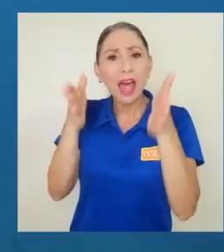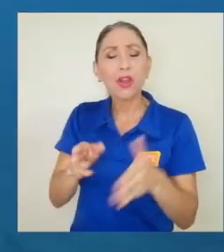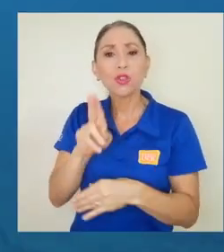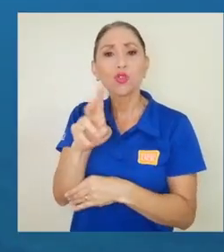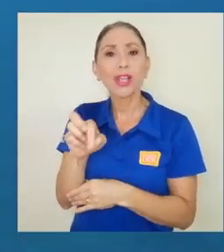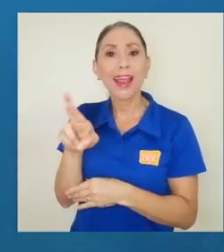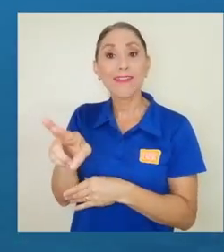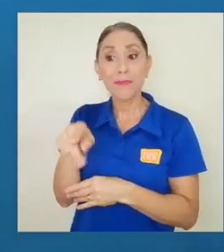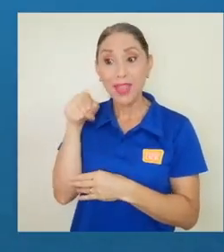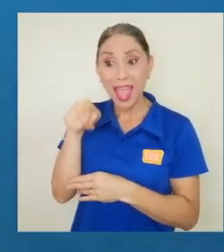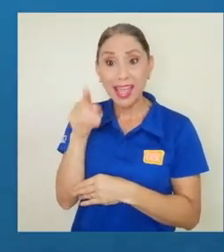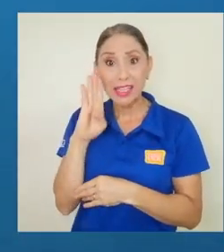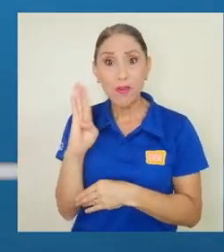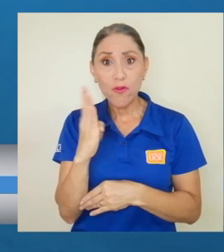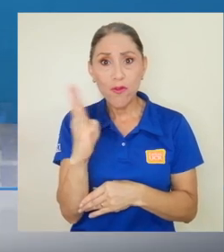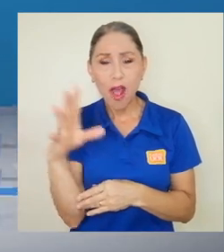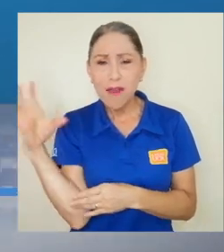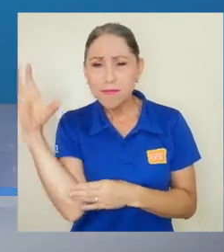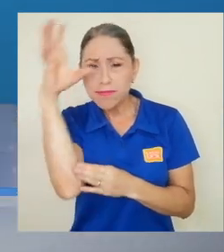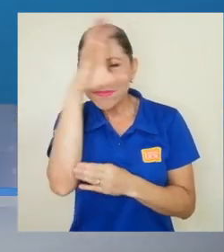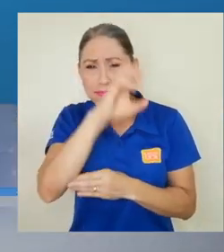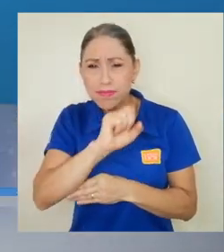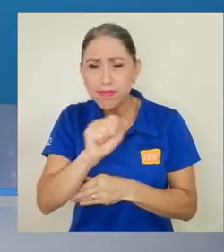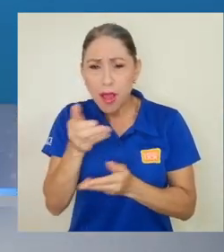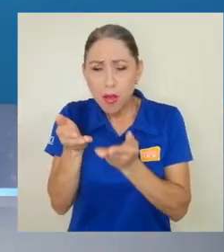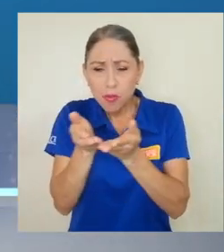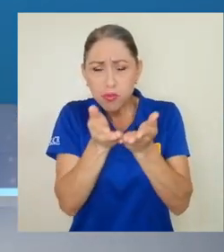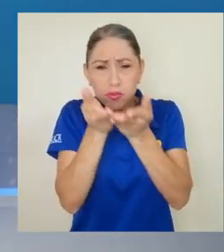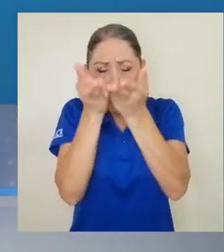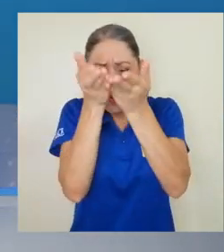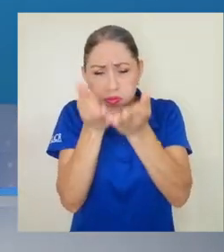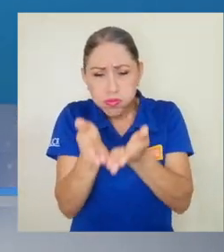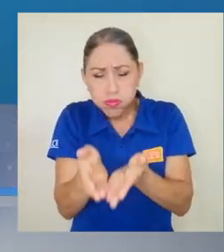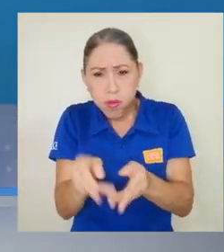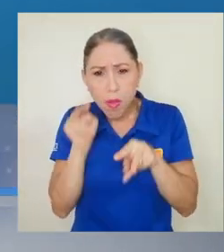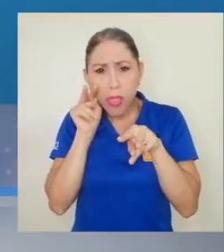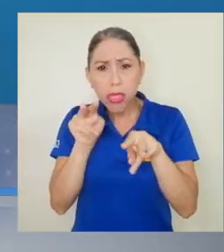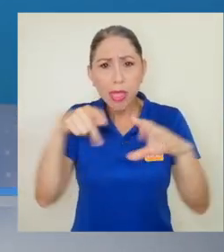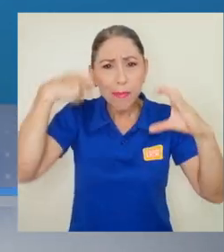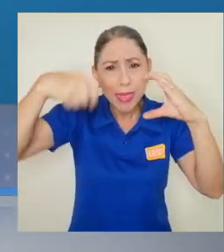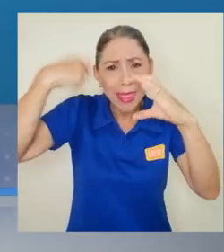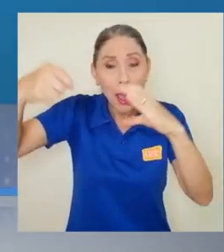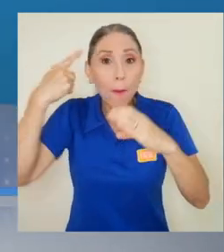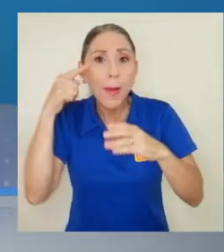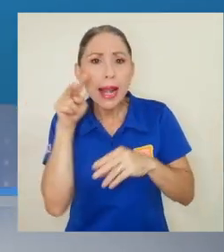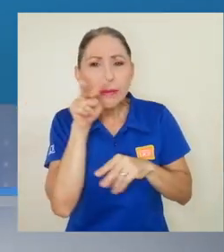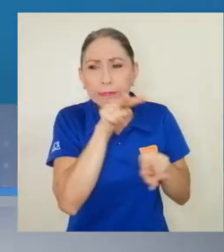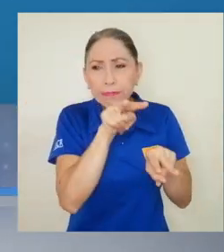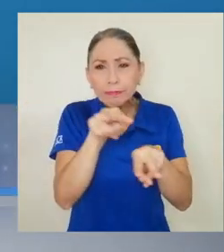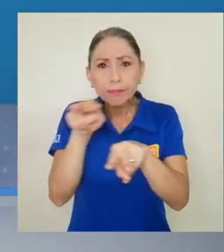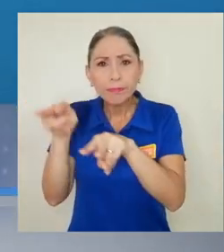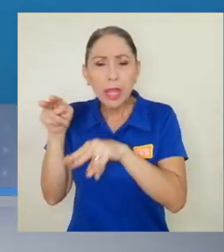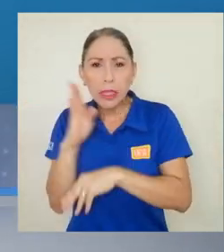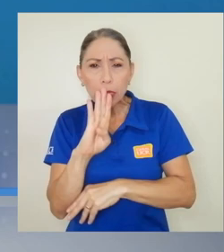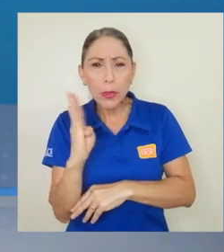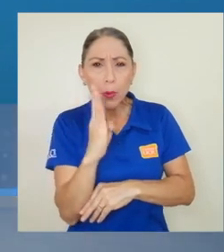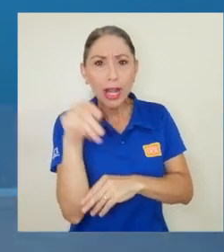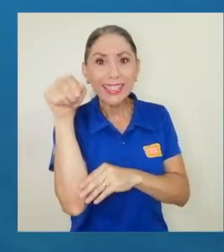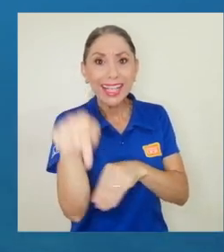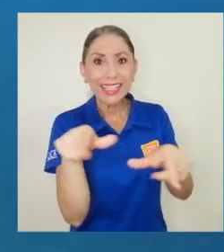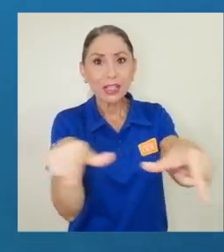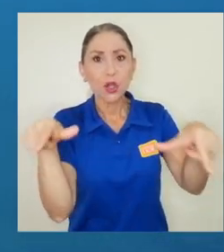la criatura fue detectada a través de las estaciones submarinas de vídeo que utilizan los científicos para el monitoreo de los tiburones en esta zona